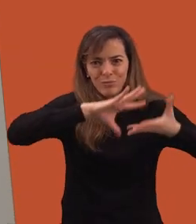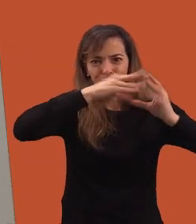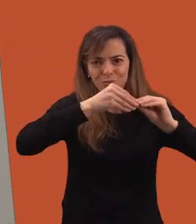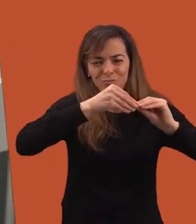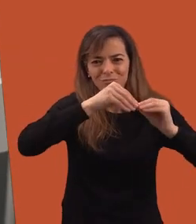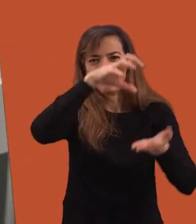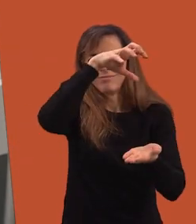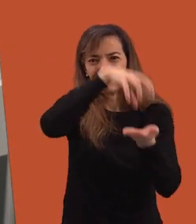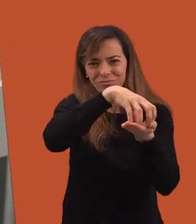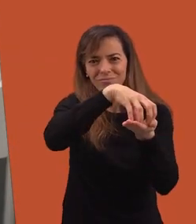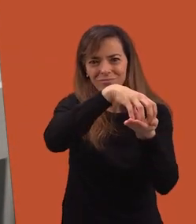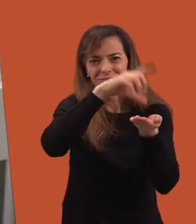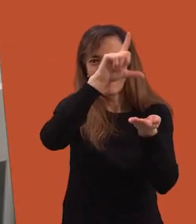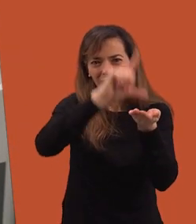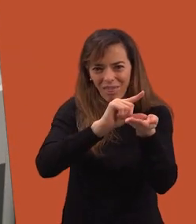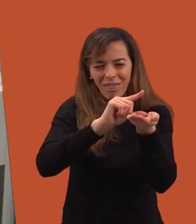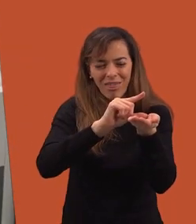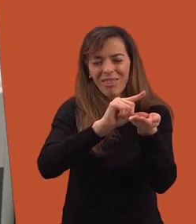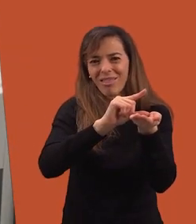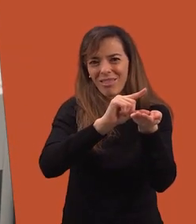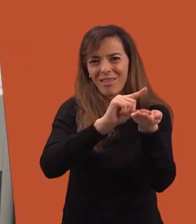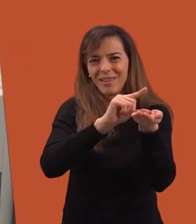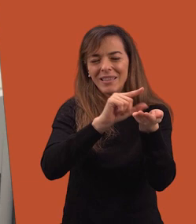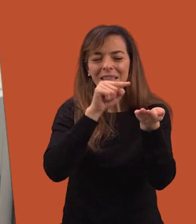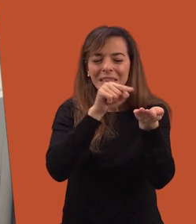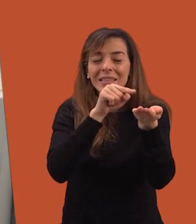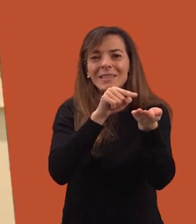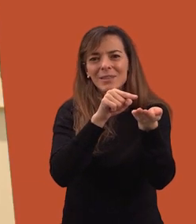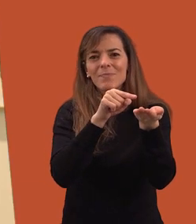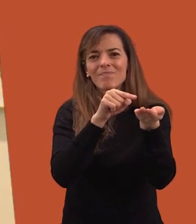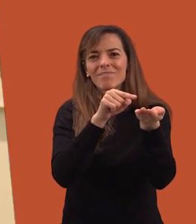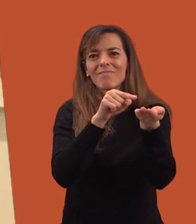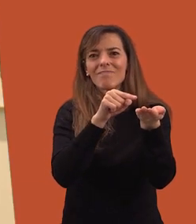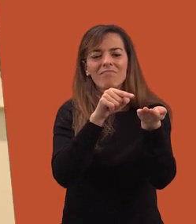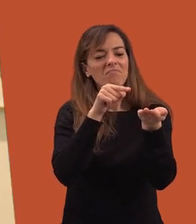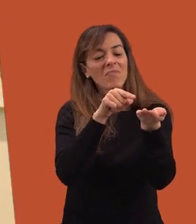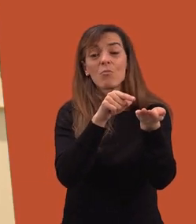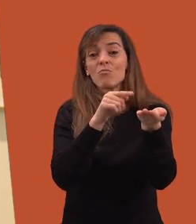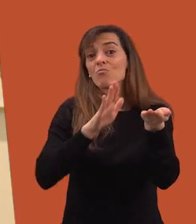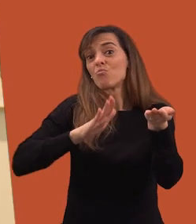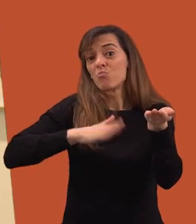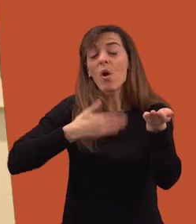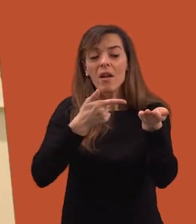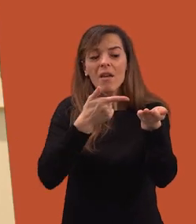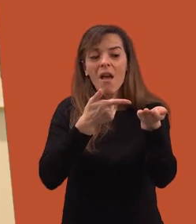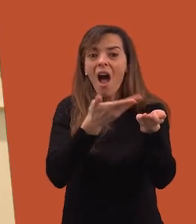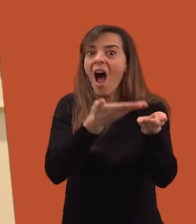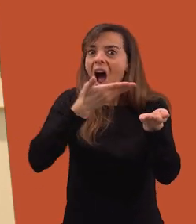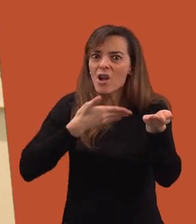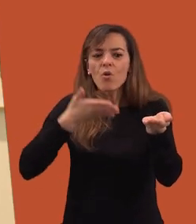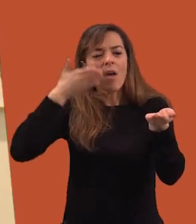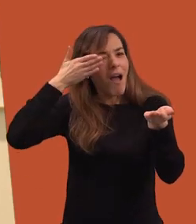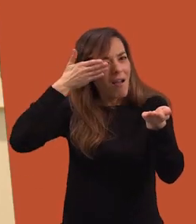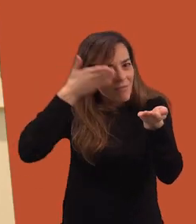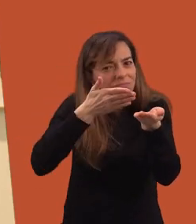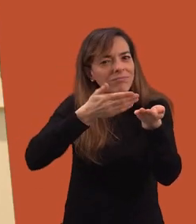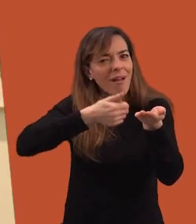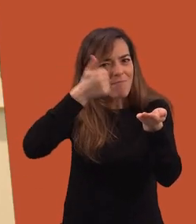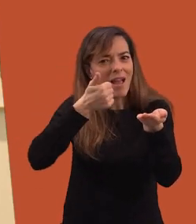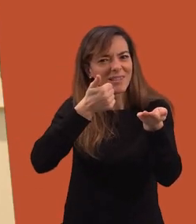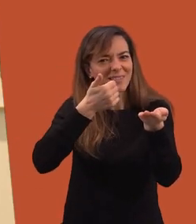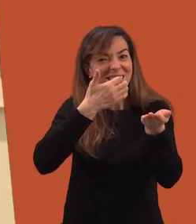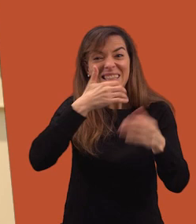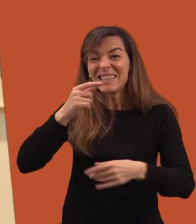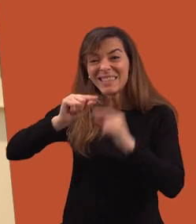nuestra sobre un objeto que se ha empequeñecido y que probablemente nos introduce